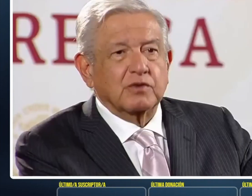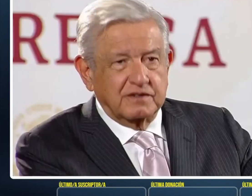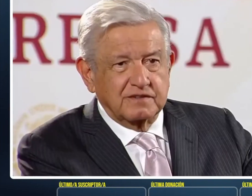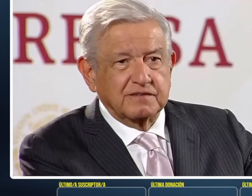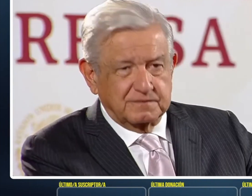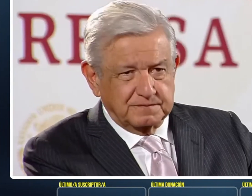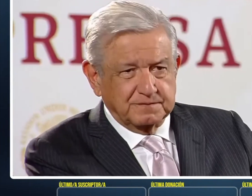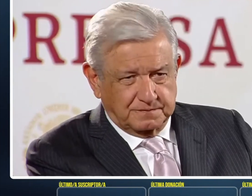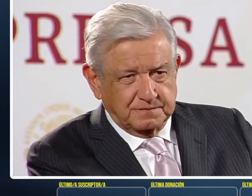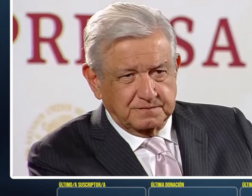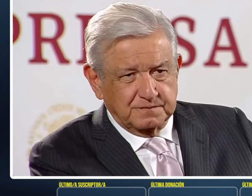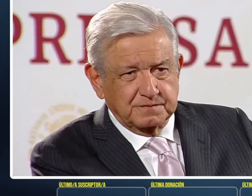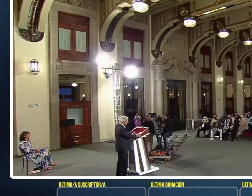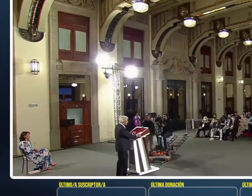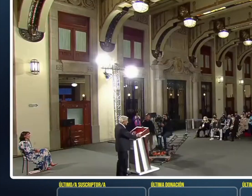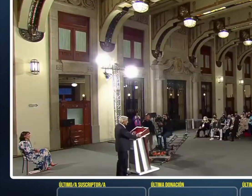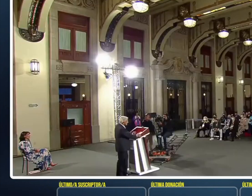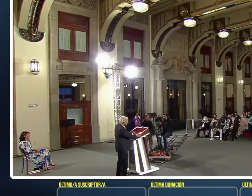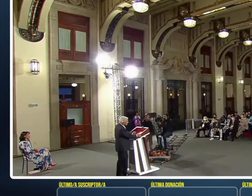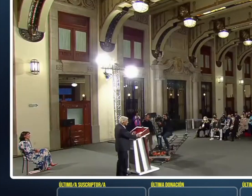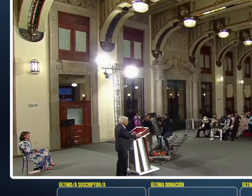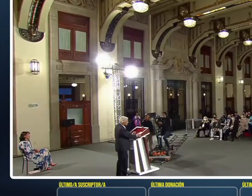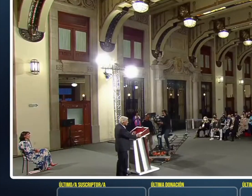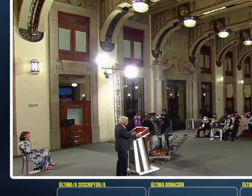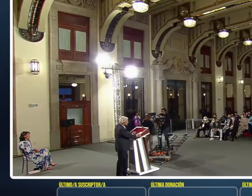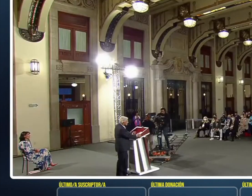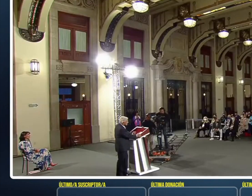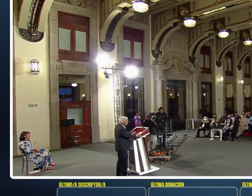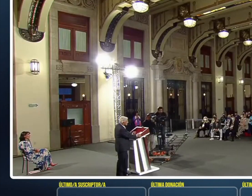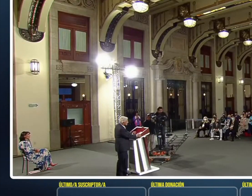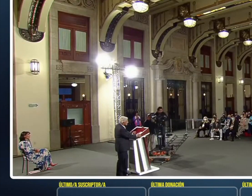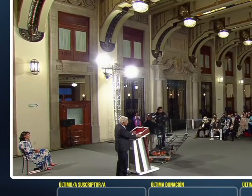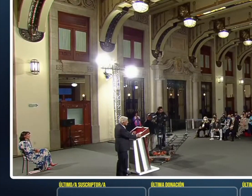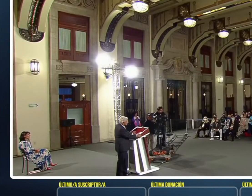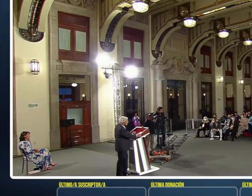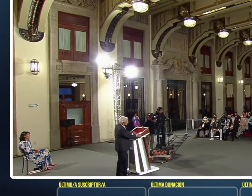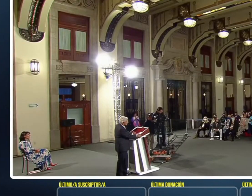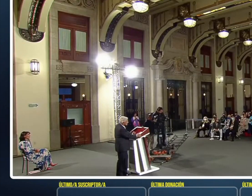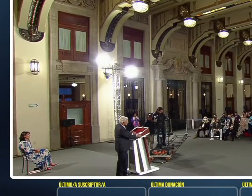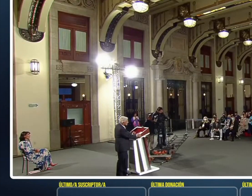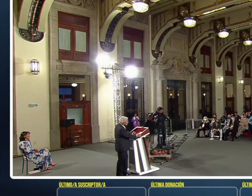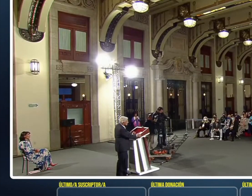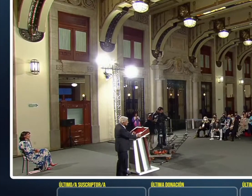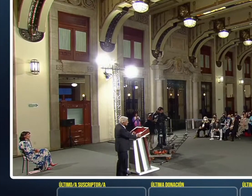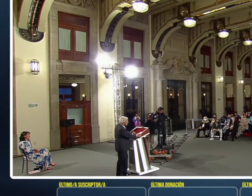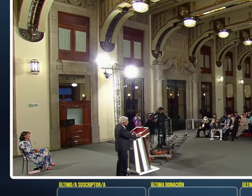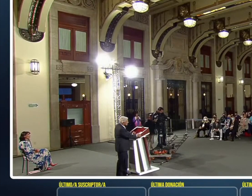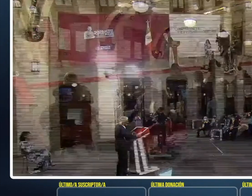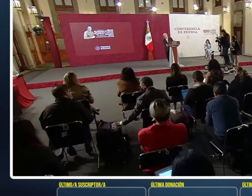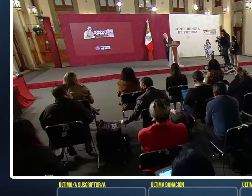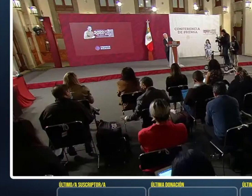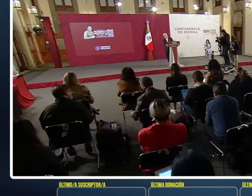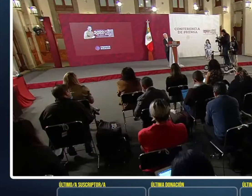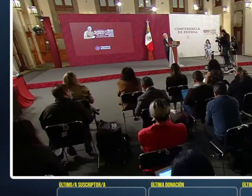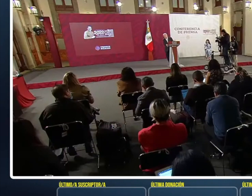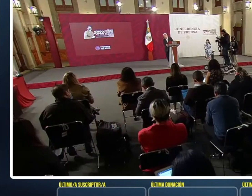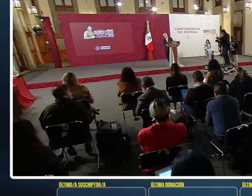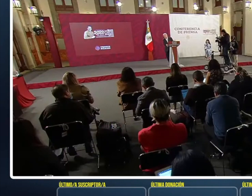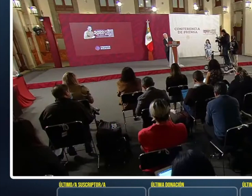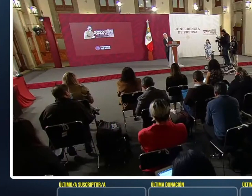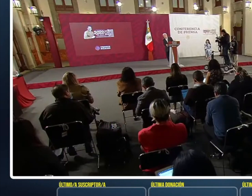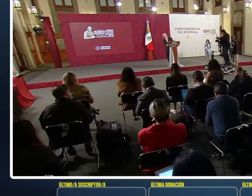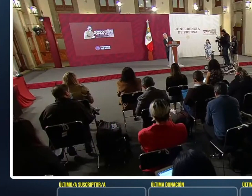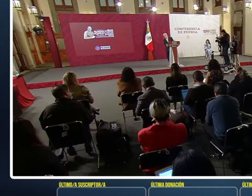presuntos delincuentes. Y en otra pregunta, señor presidente, sobre la designación de Eduardo Villegas